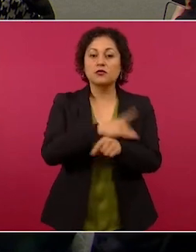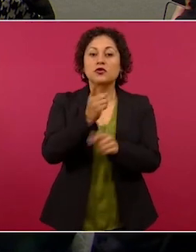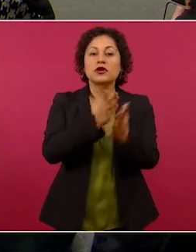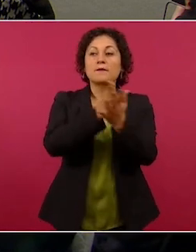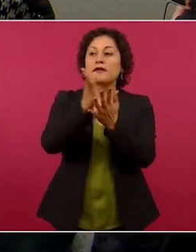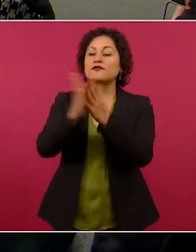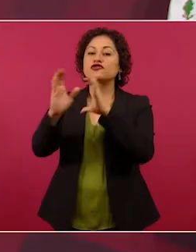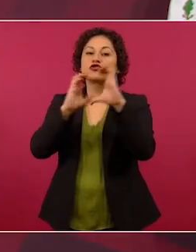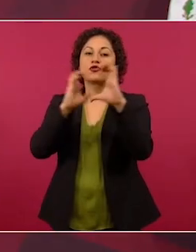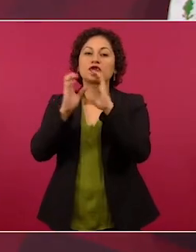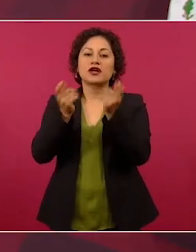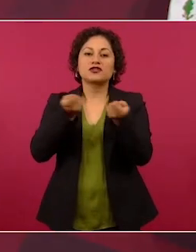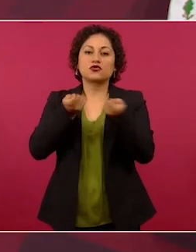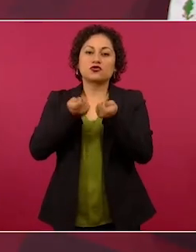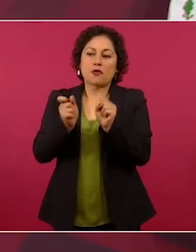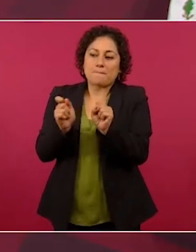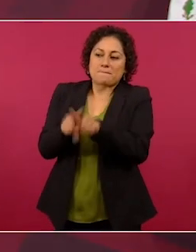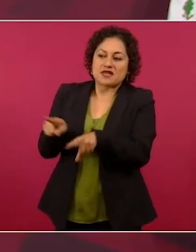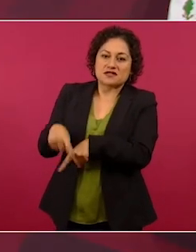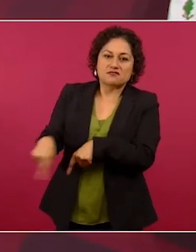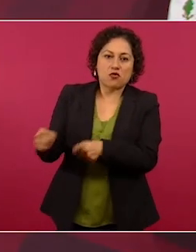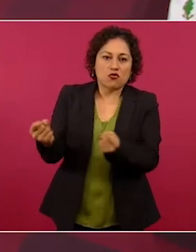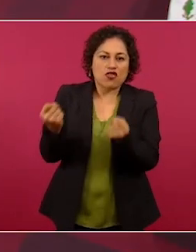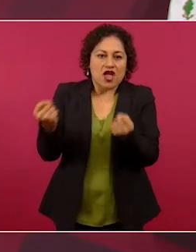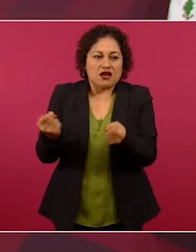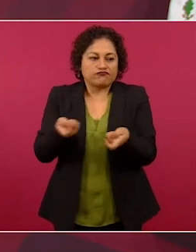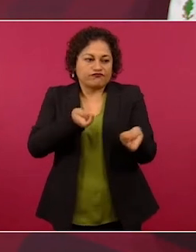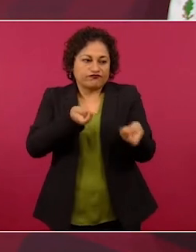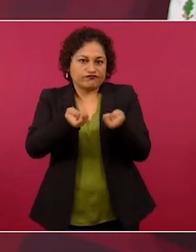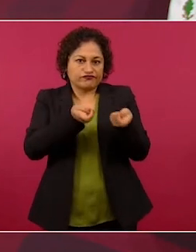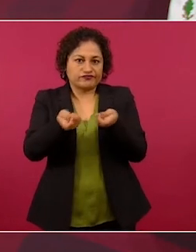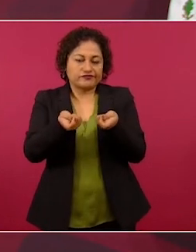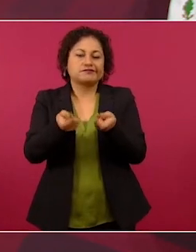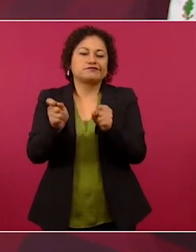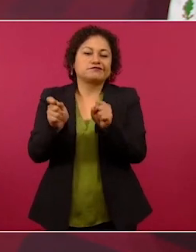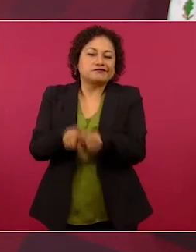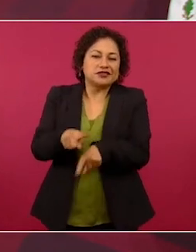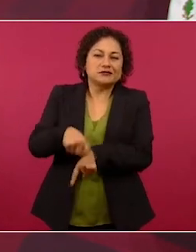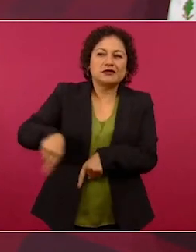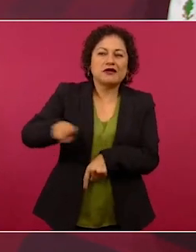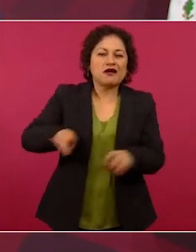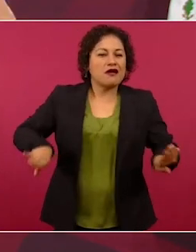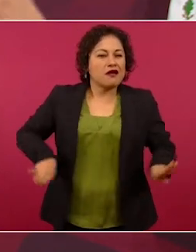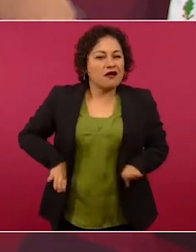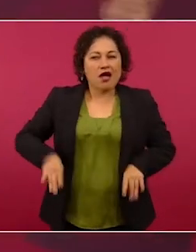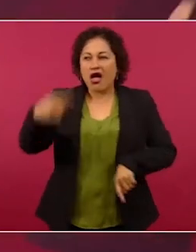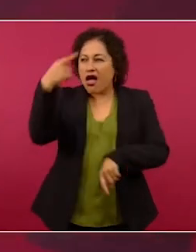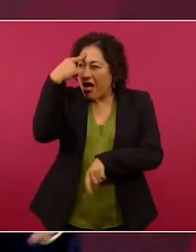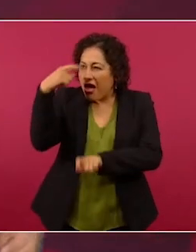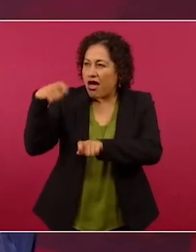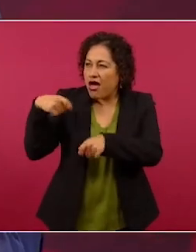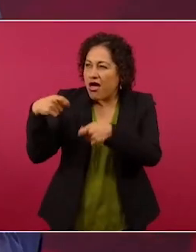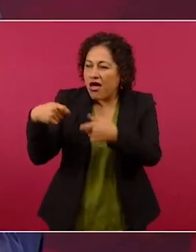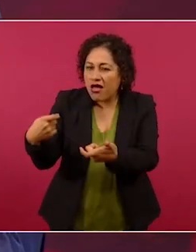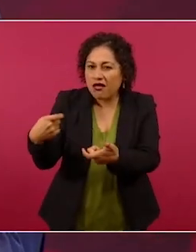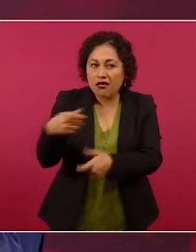por la mafia del poder, por el conservadurismo, pues mucha gente se creyó